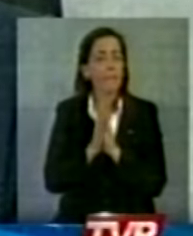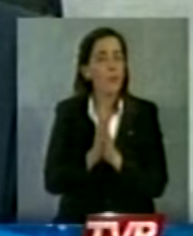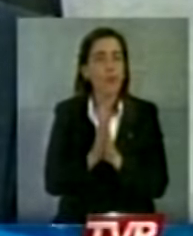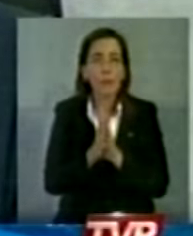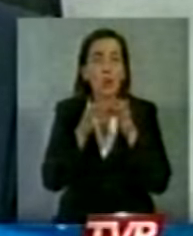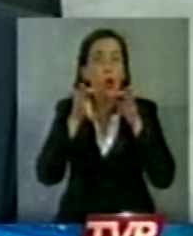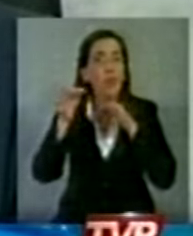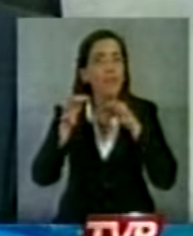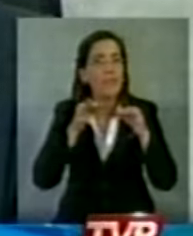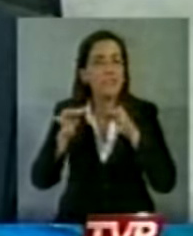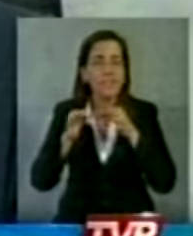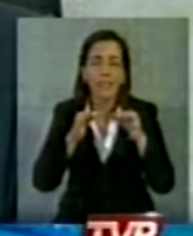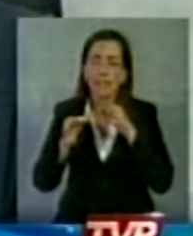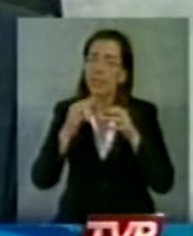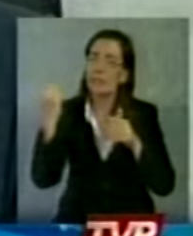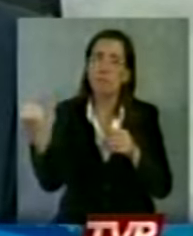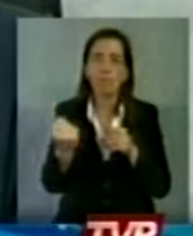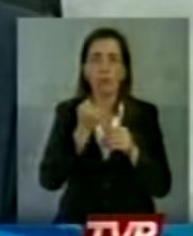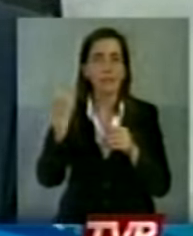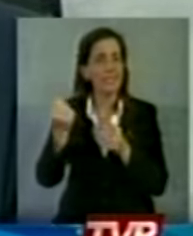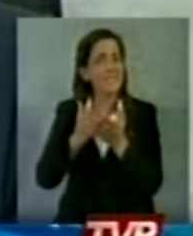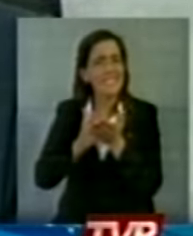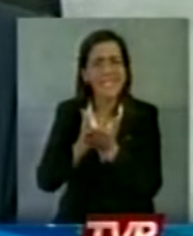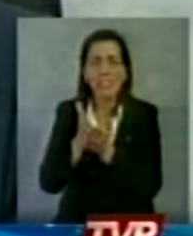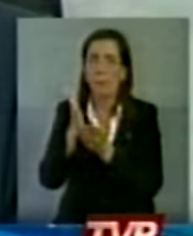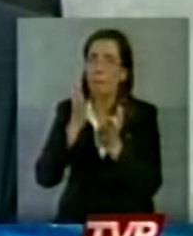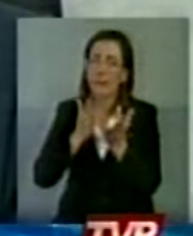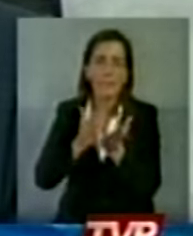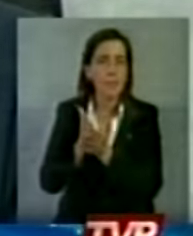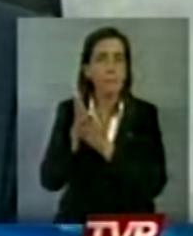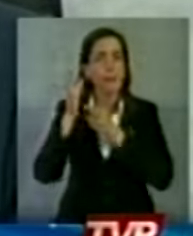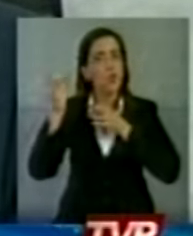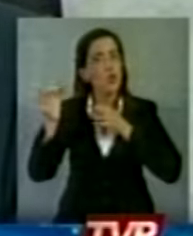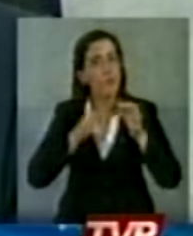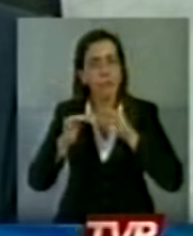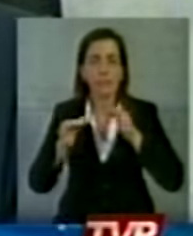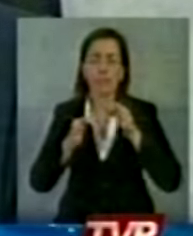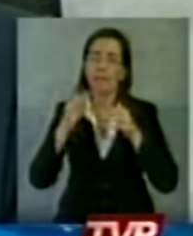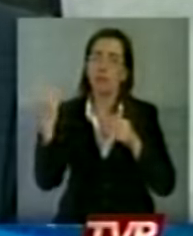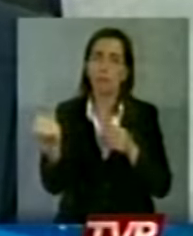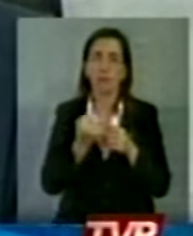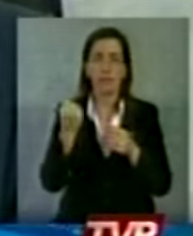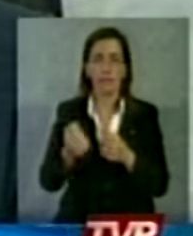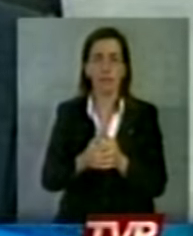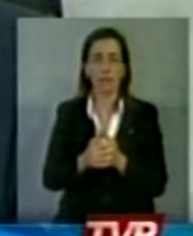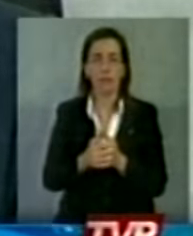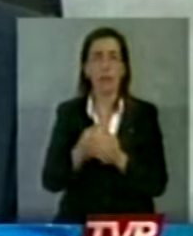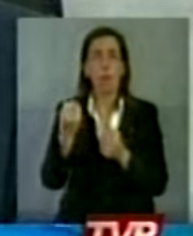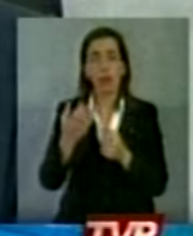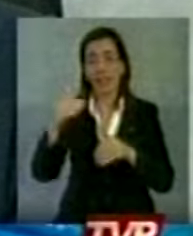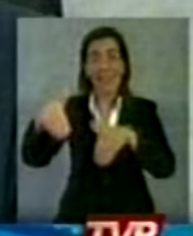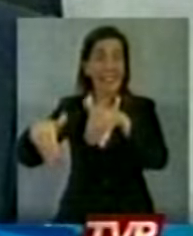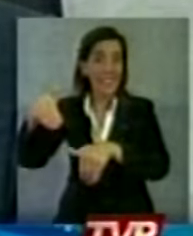hagamos del diálogo la herramienta permanente de nuestro accionar político, que las